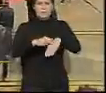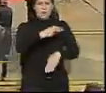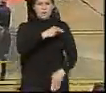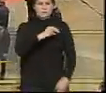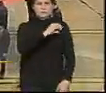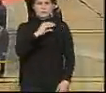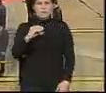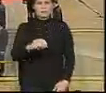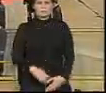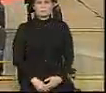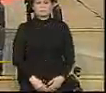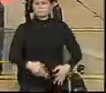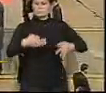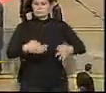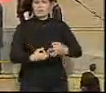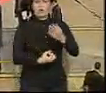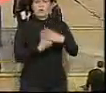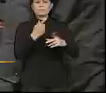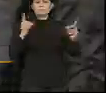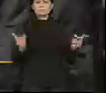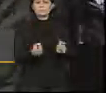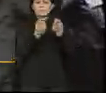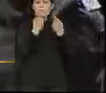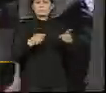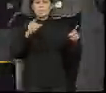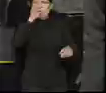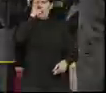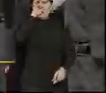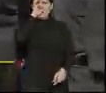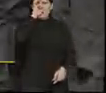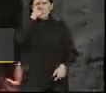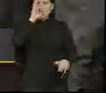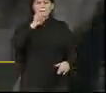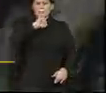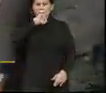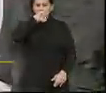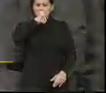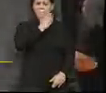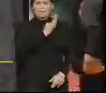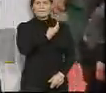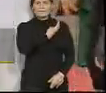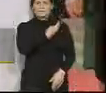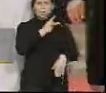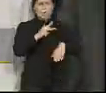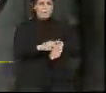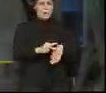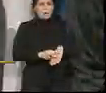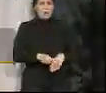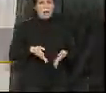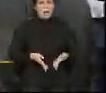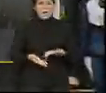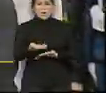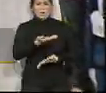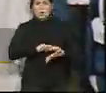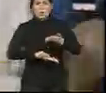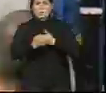Señoras y señores. Y el acto oficial, María Teresa. El coro de niños Papa de Luque es el que está en Paraguay. Nosotros vamos a